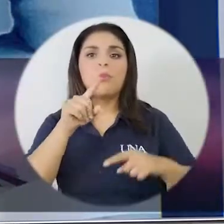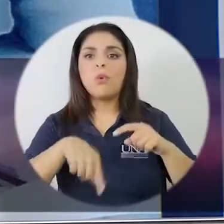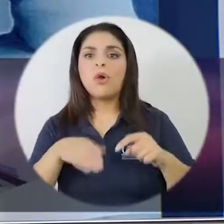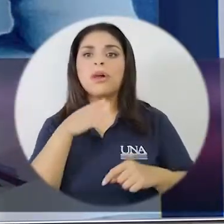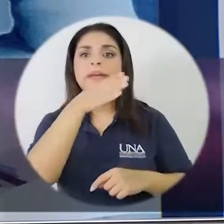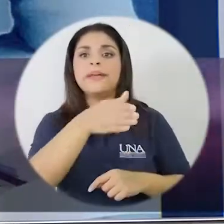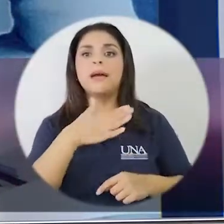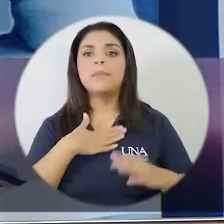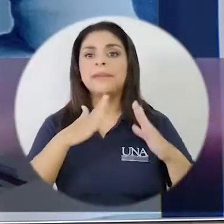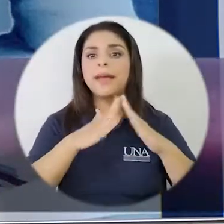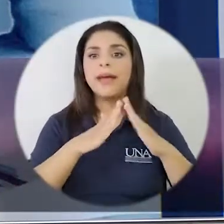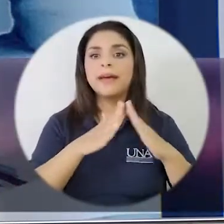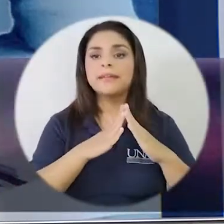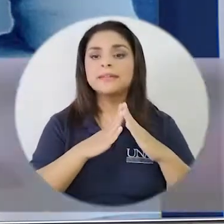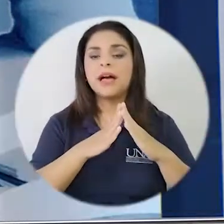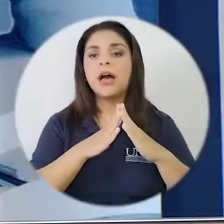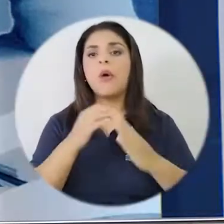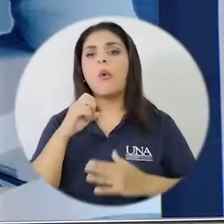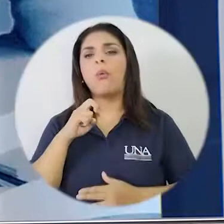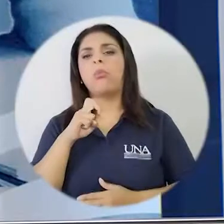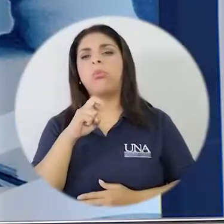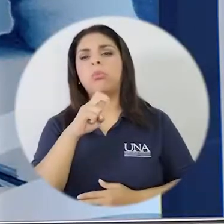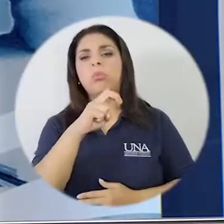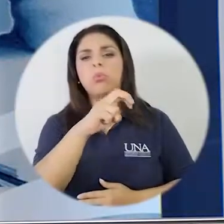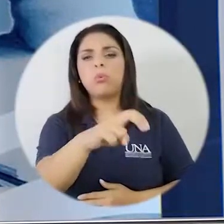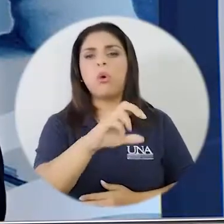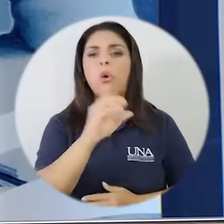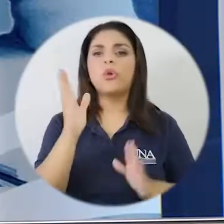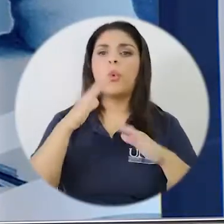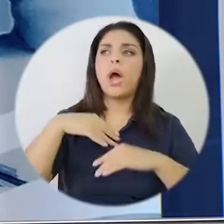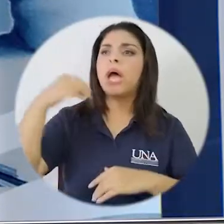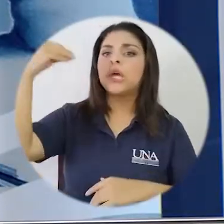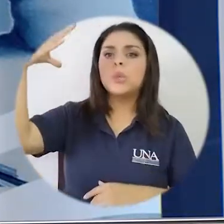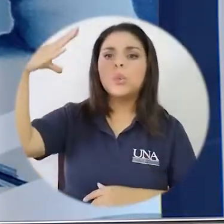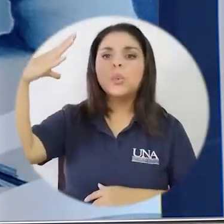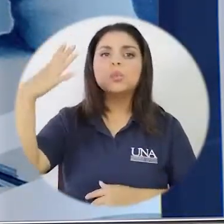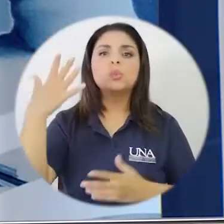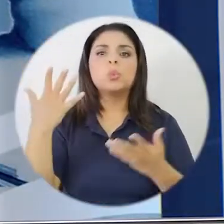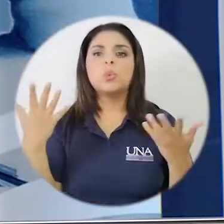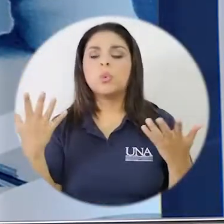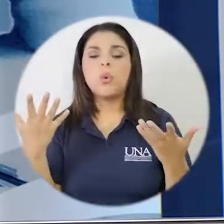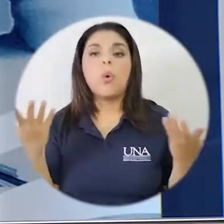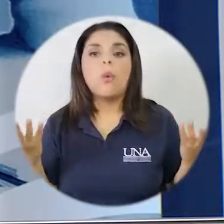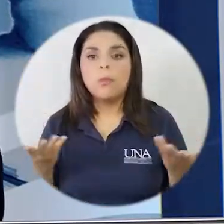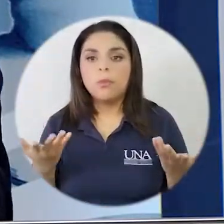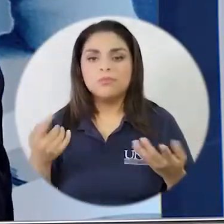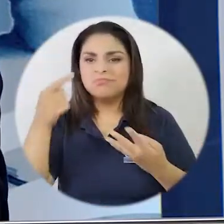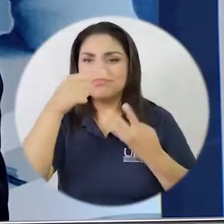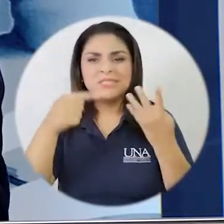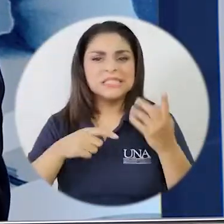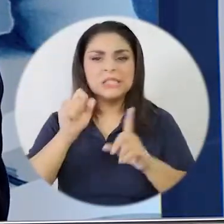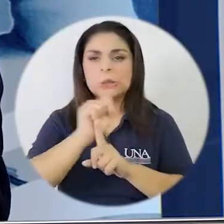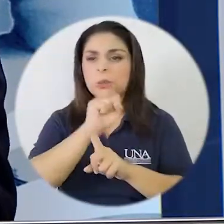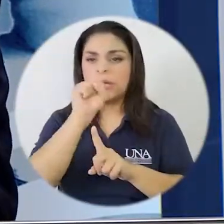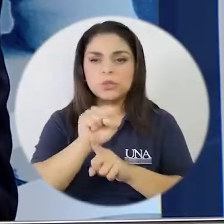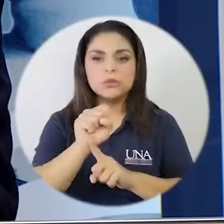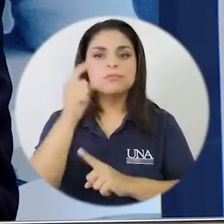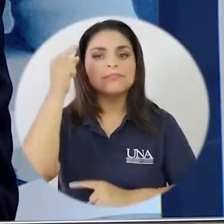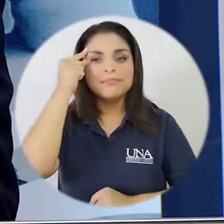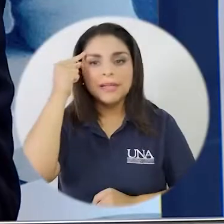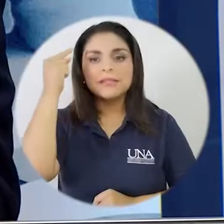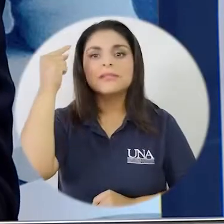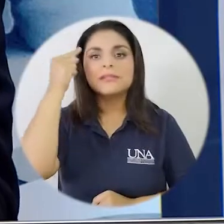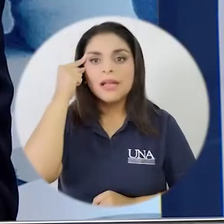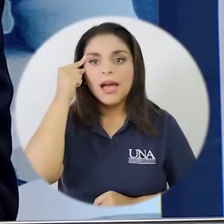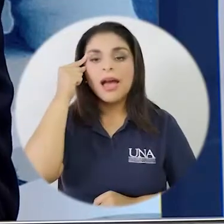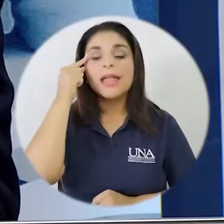ir a un pozo a 2 kilómetros de tu lugar para tenerlo, o si tenés luz intermitente, o si tenés solo una luz, o si no te alcanza. Esas son